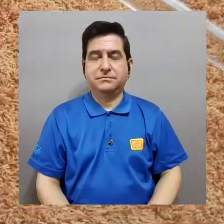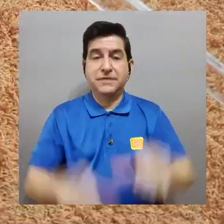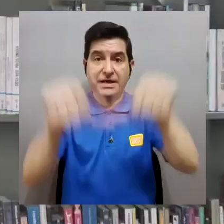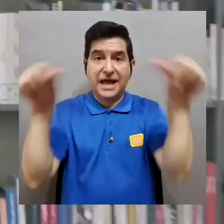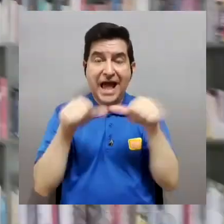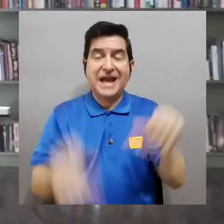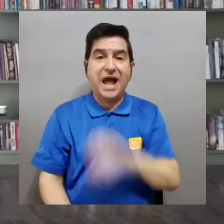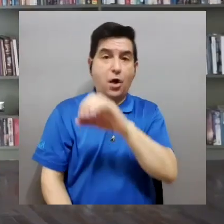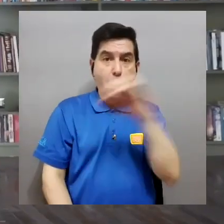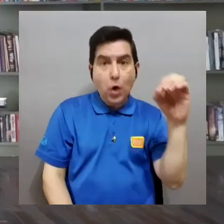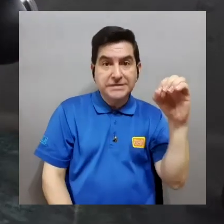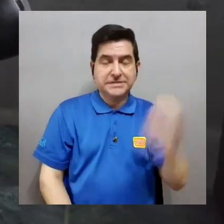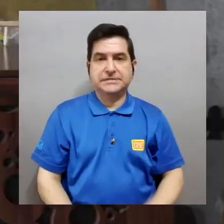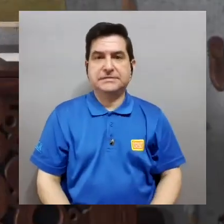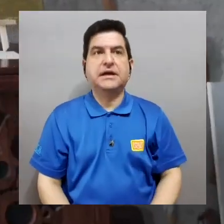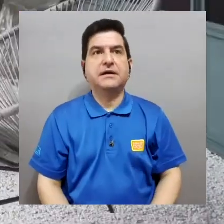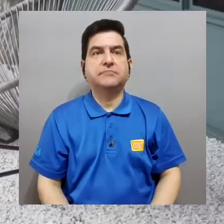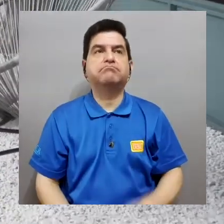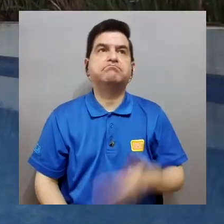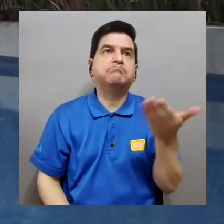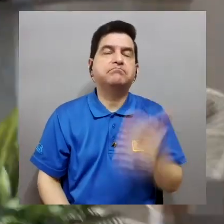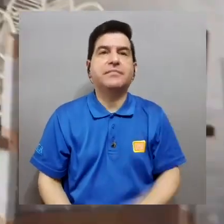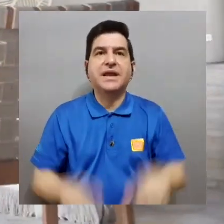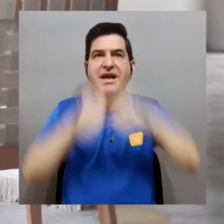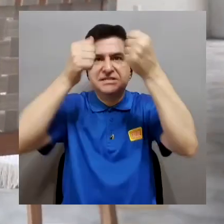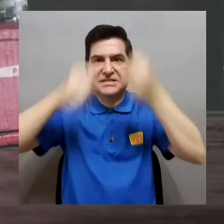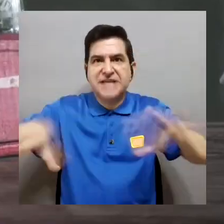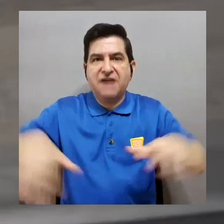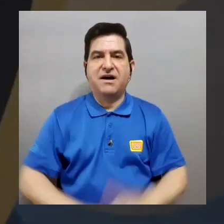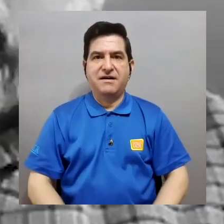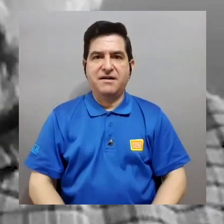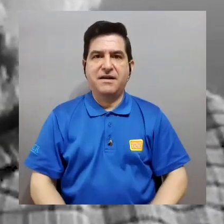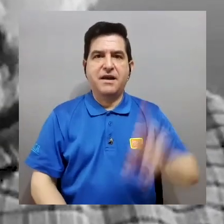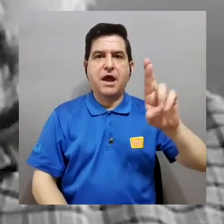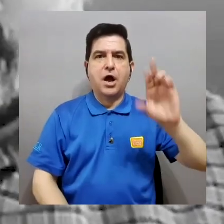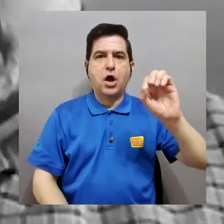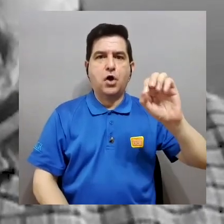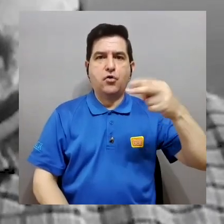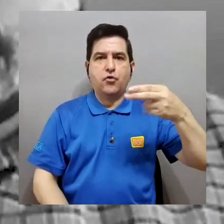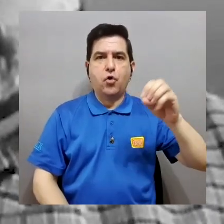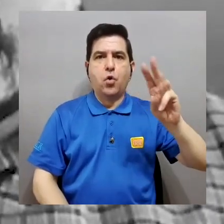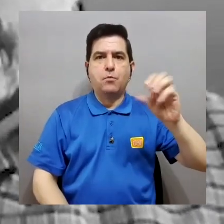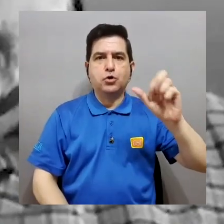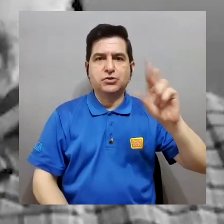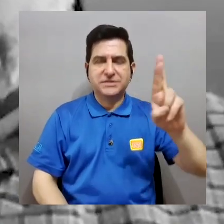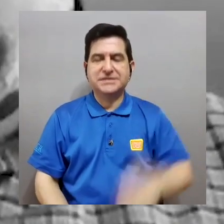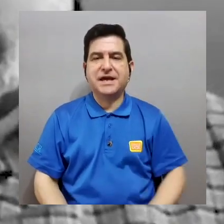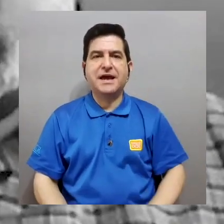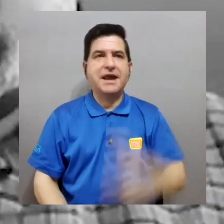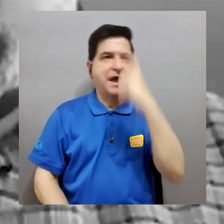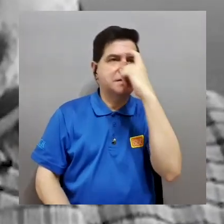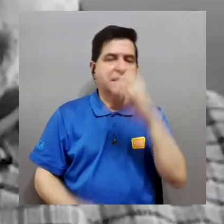zona oeste, comprendida entre Sabana, Romoser, Escazú,